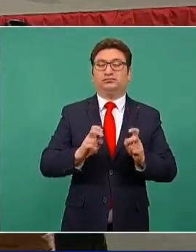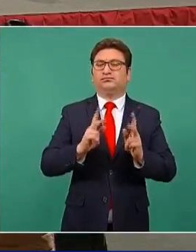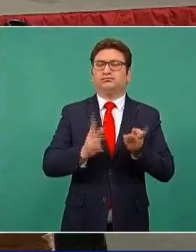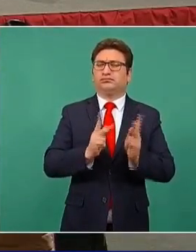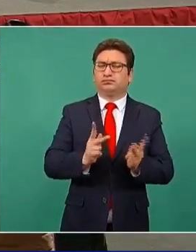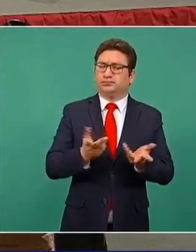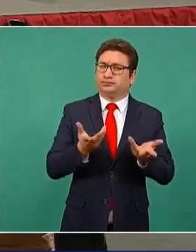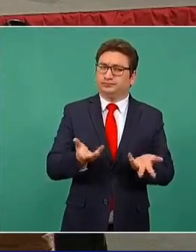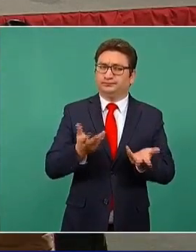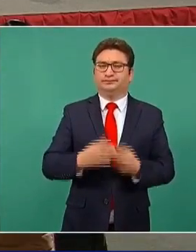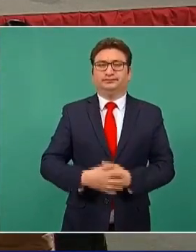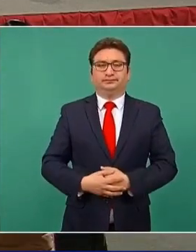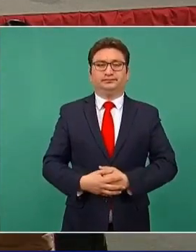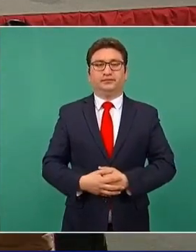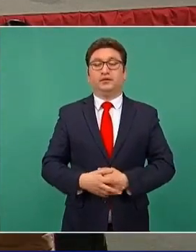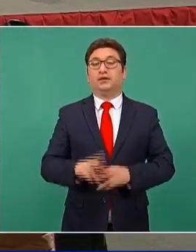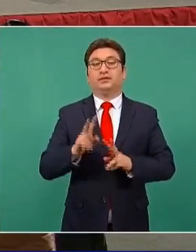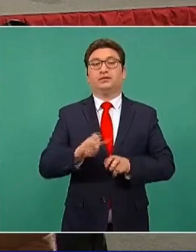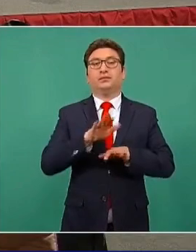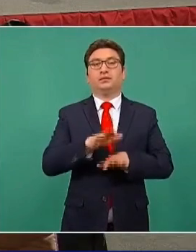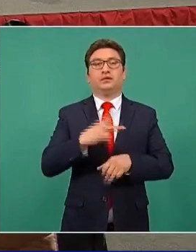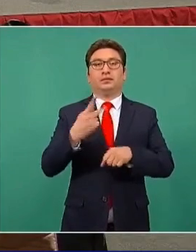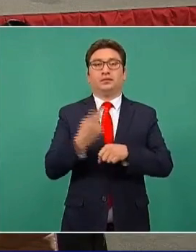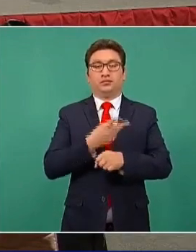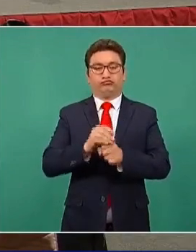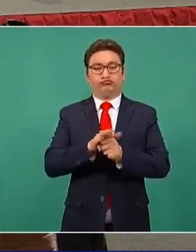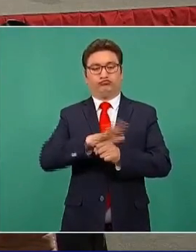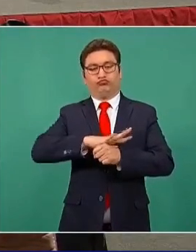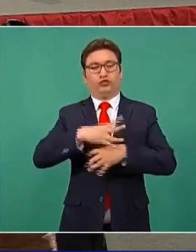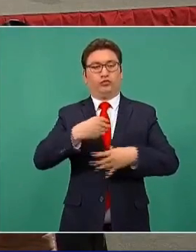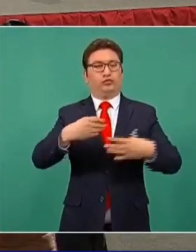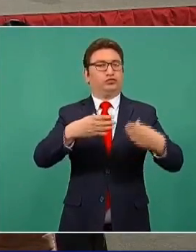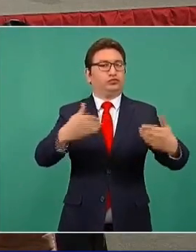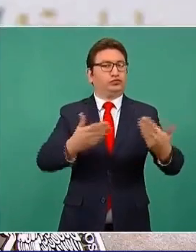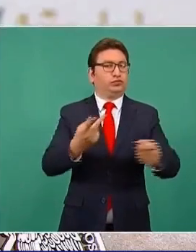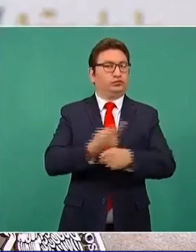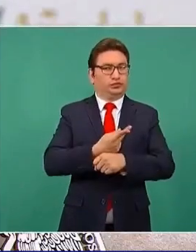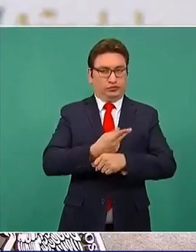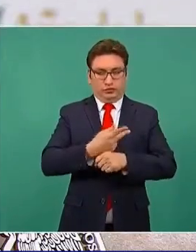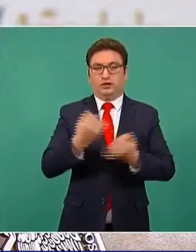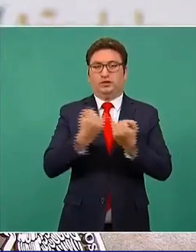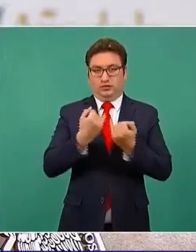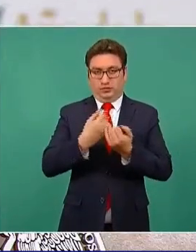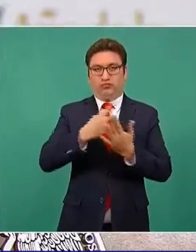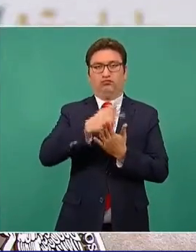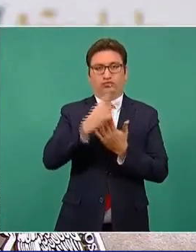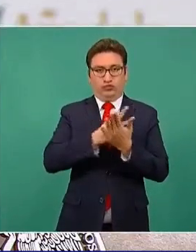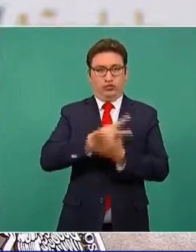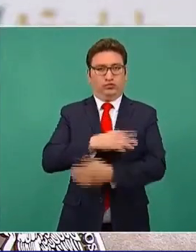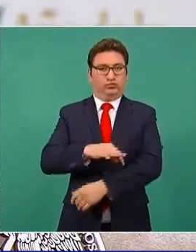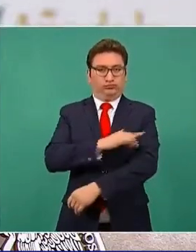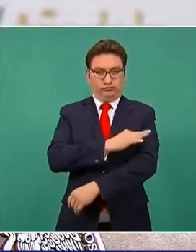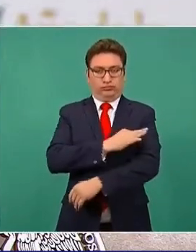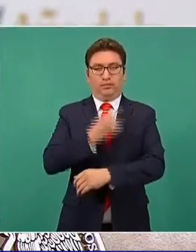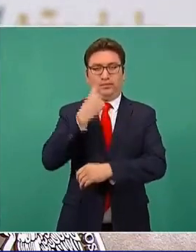sobre la situación de la pandemia de COVID y el avance del programa de vacunación contra